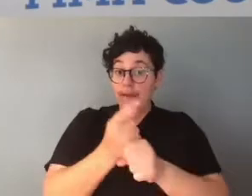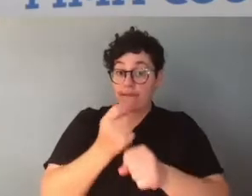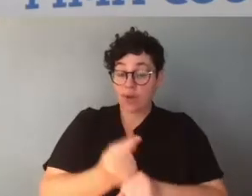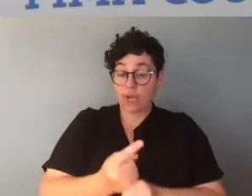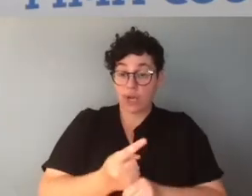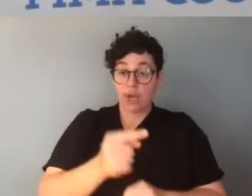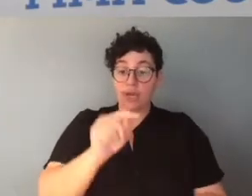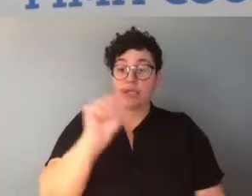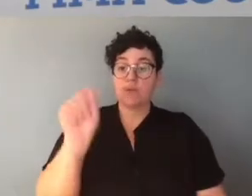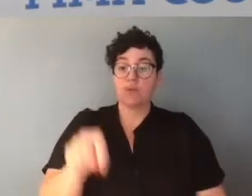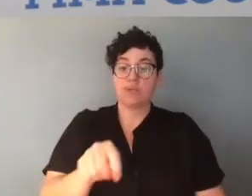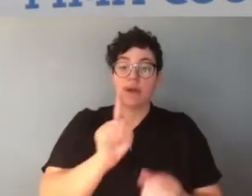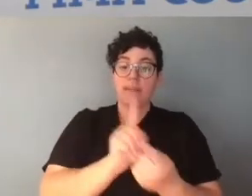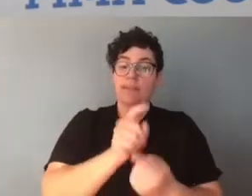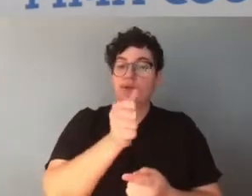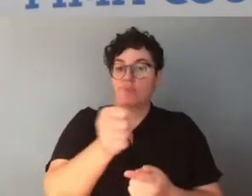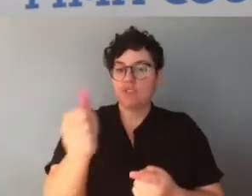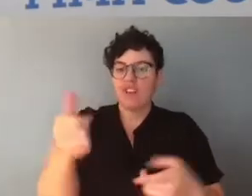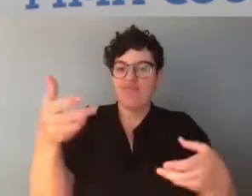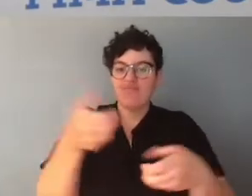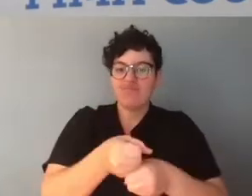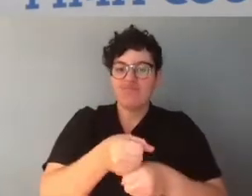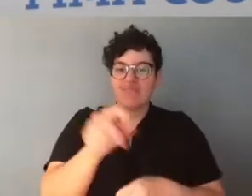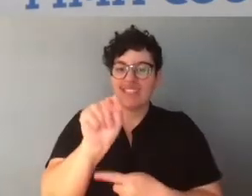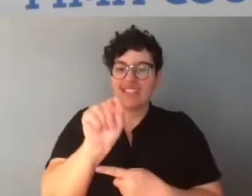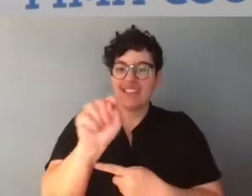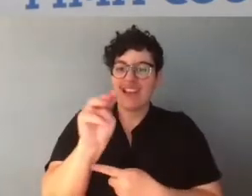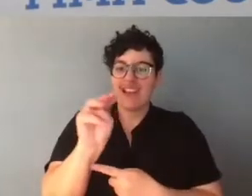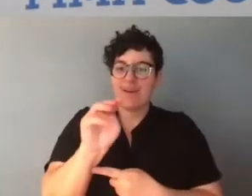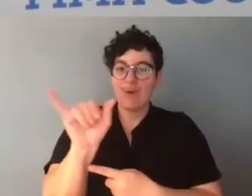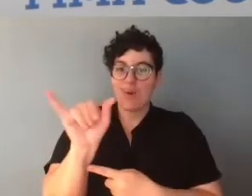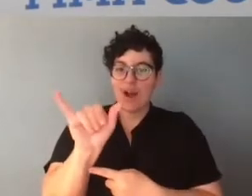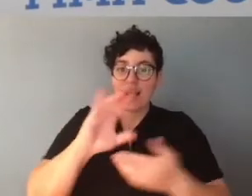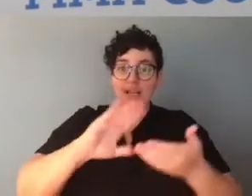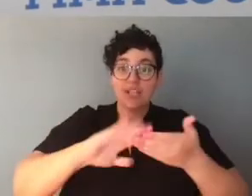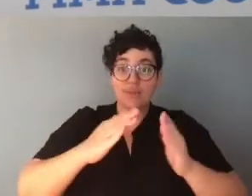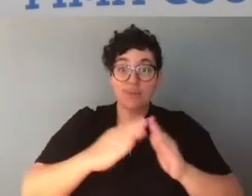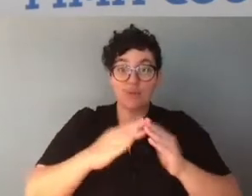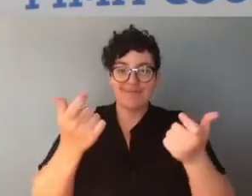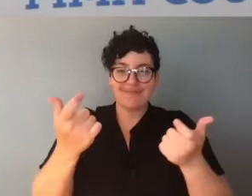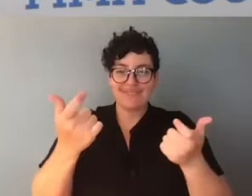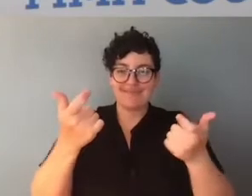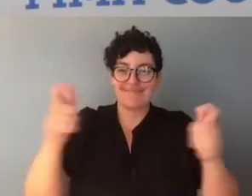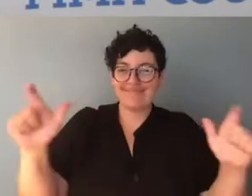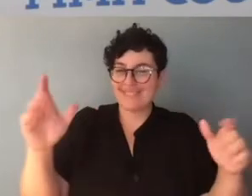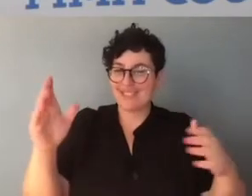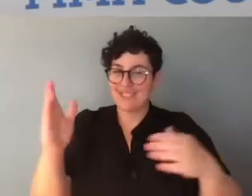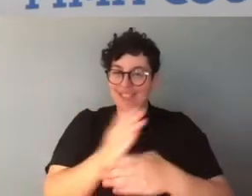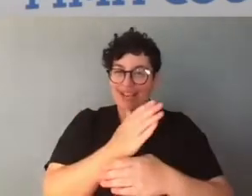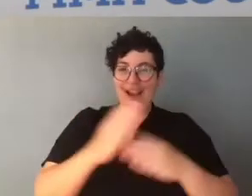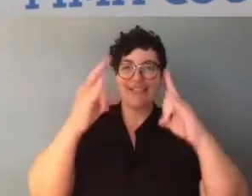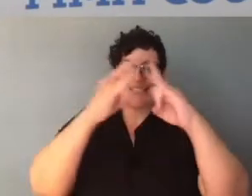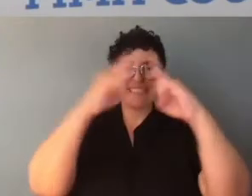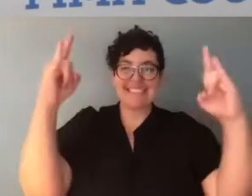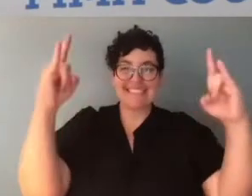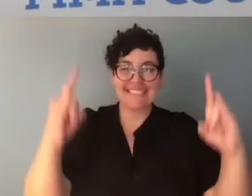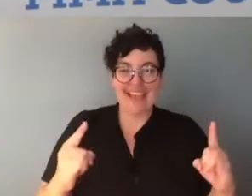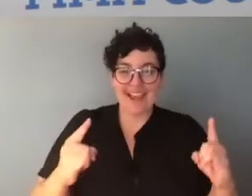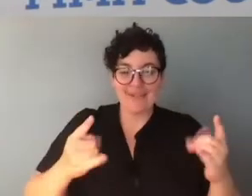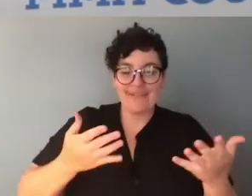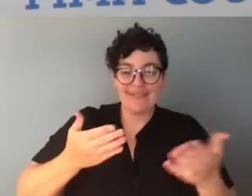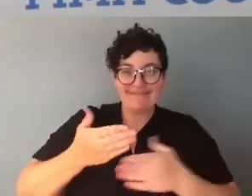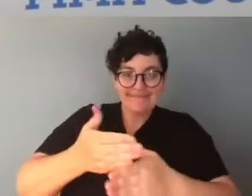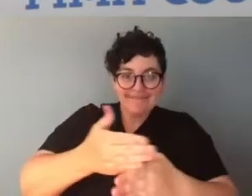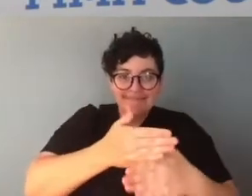se conoce como TMY por sus siglas en inglés, es el espacio compartido donde descubrimos, respetamos